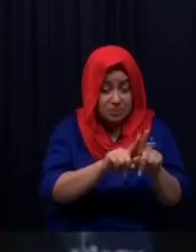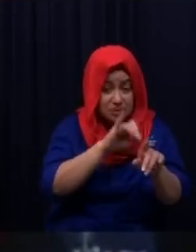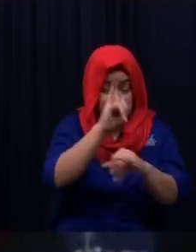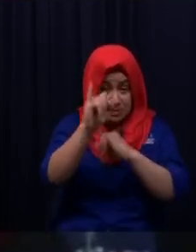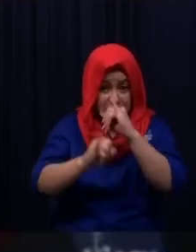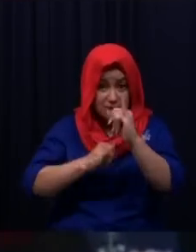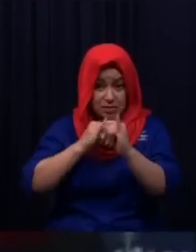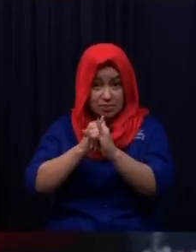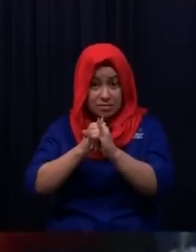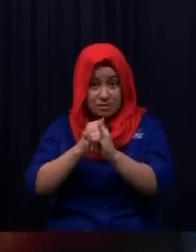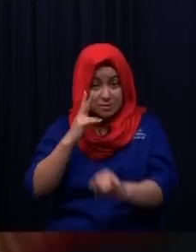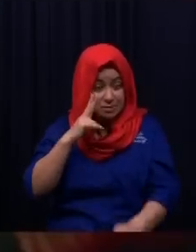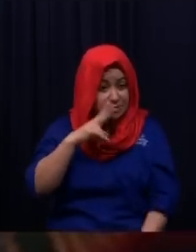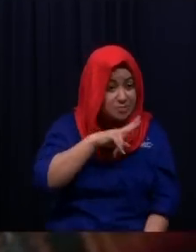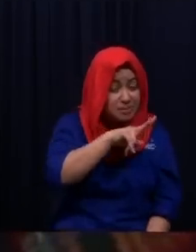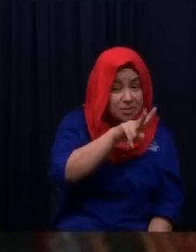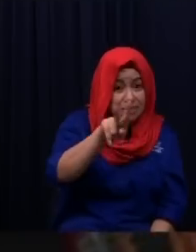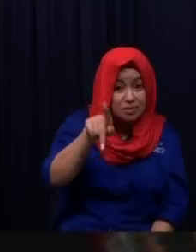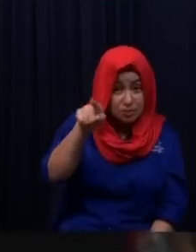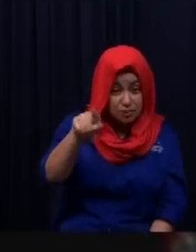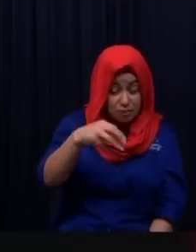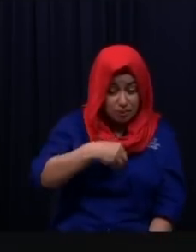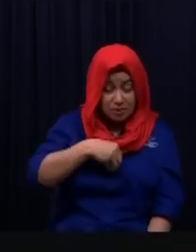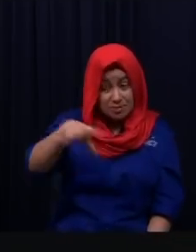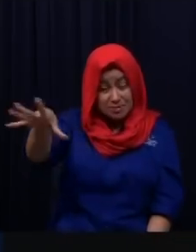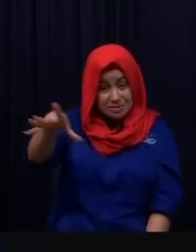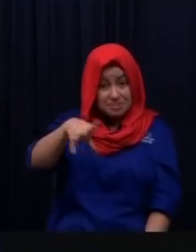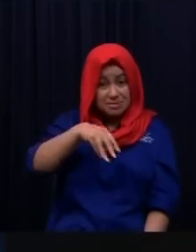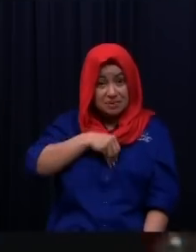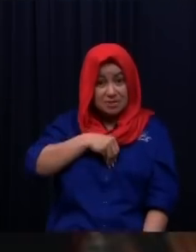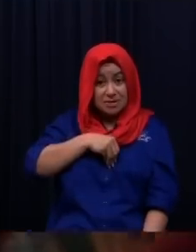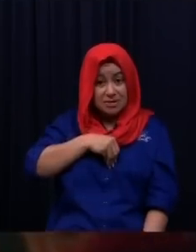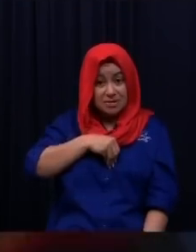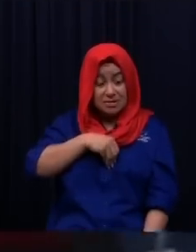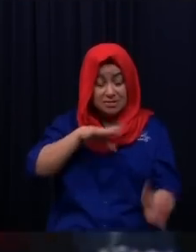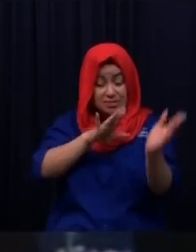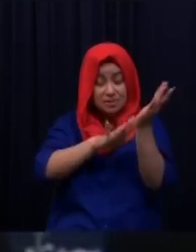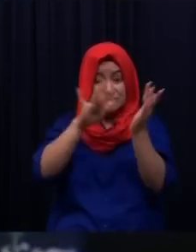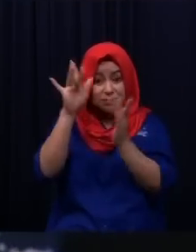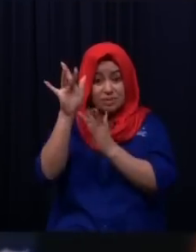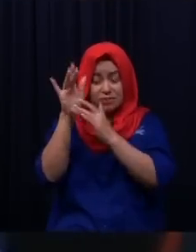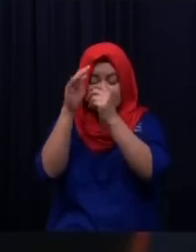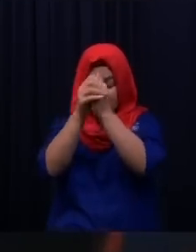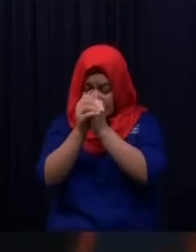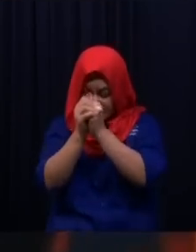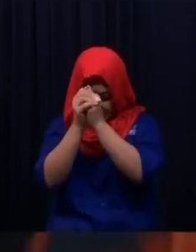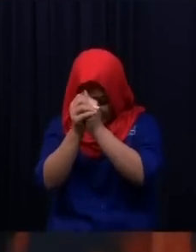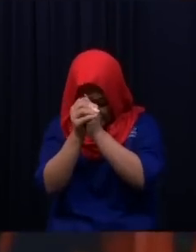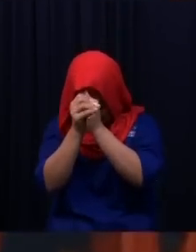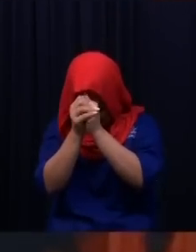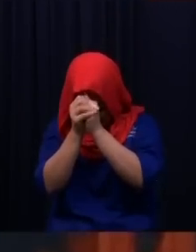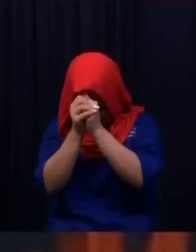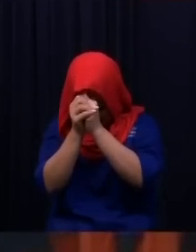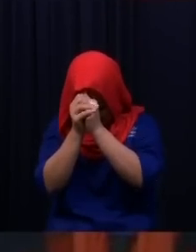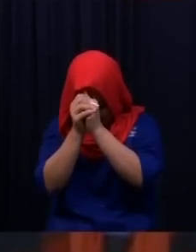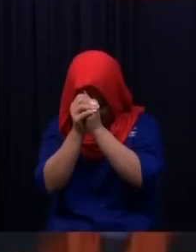Señor, ahí en las redes vamos a orar esta mañana. Vamos a hacer una oración de